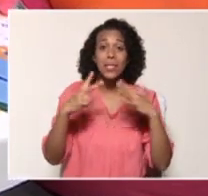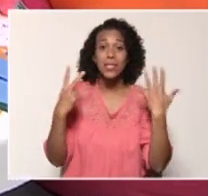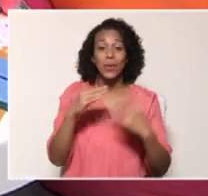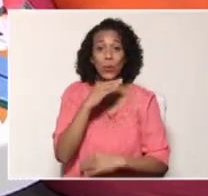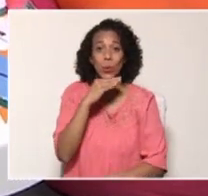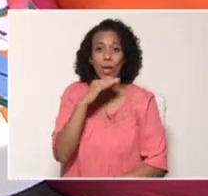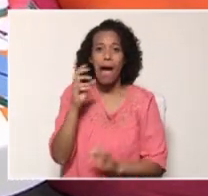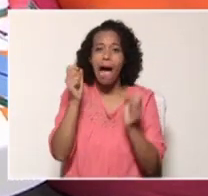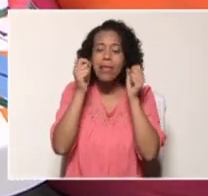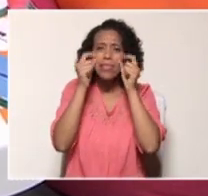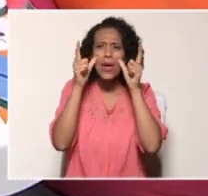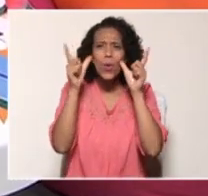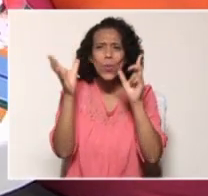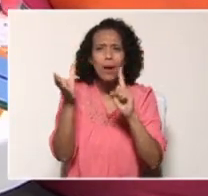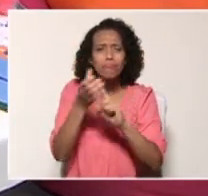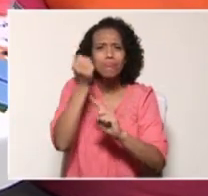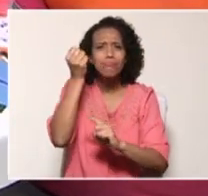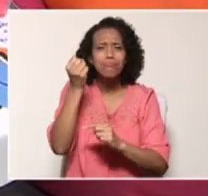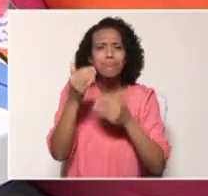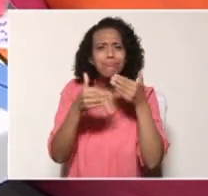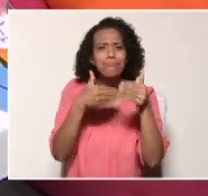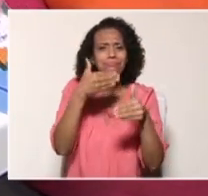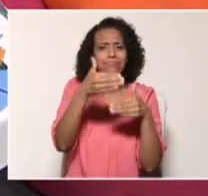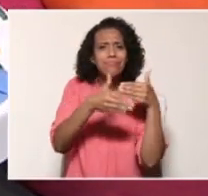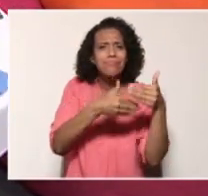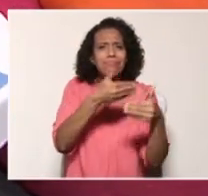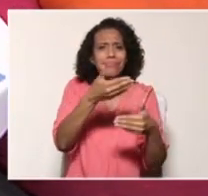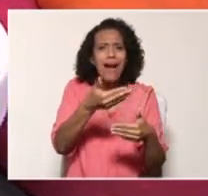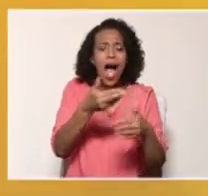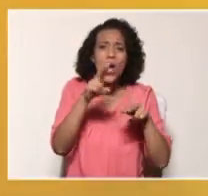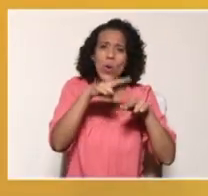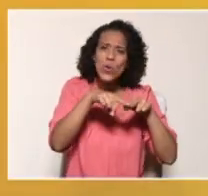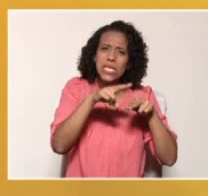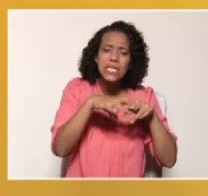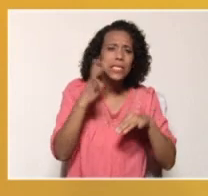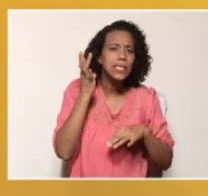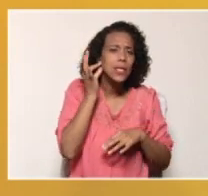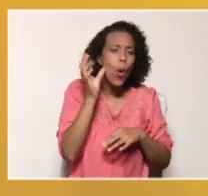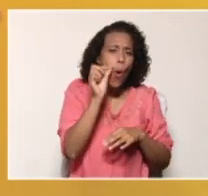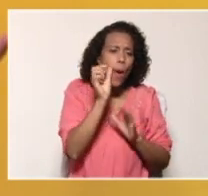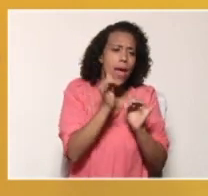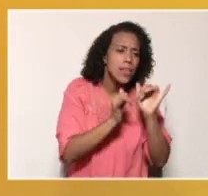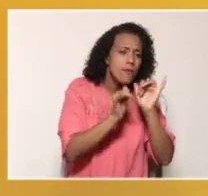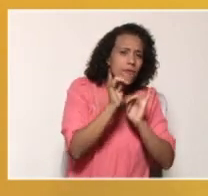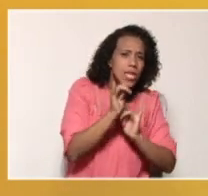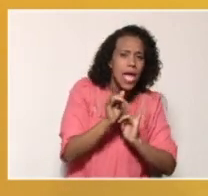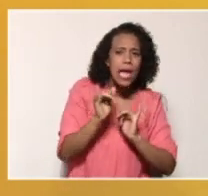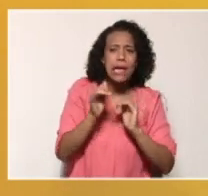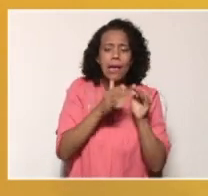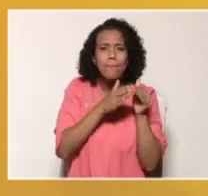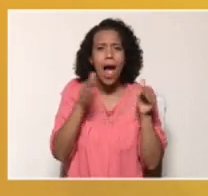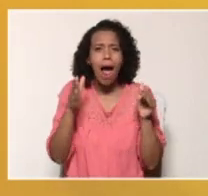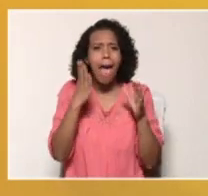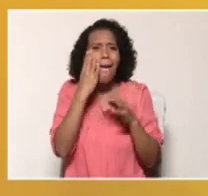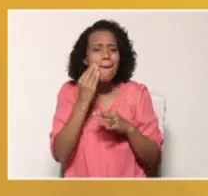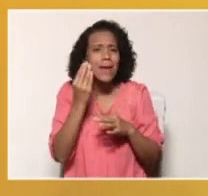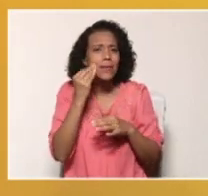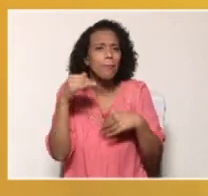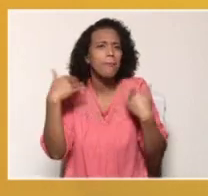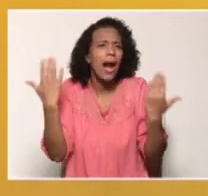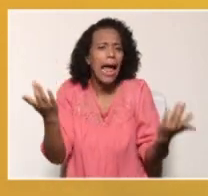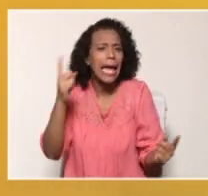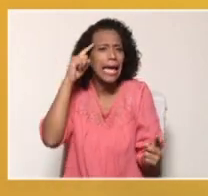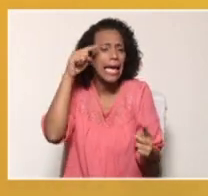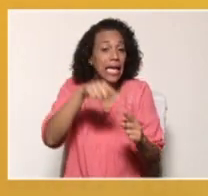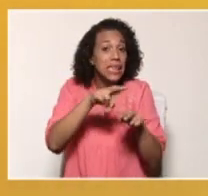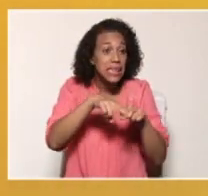a ir descubriendo progresivamente con nuestros niños y niñas diferentes experiencias. ¿Para qué? Para